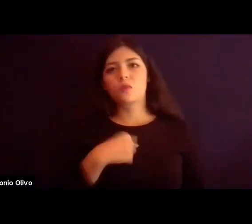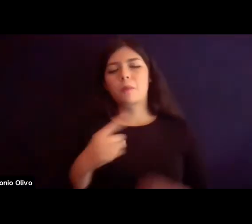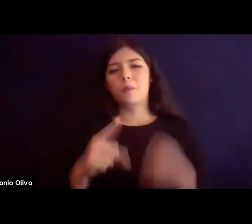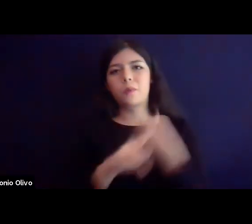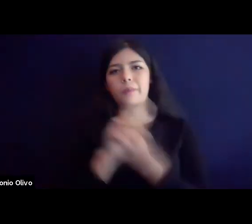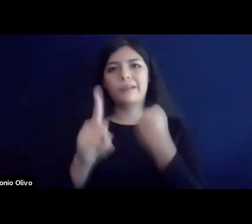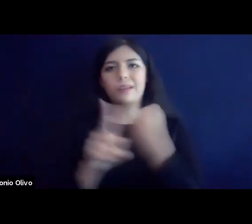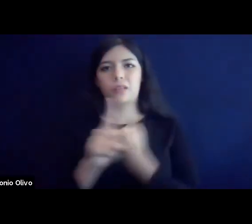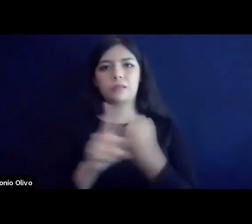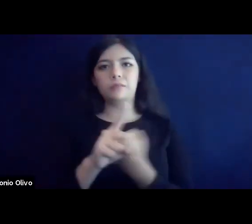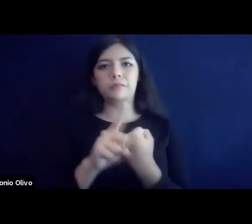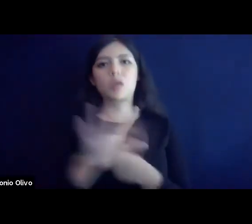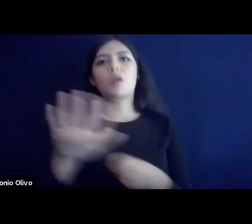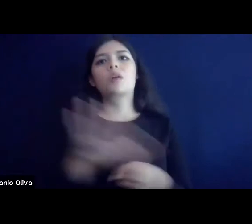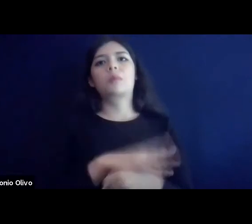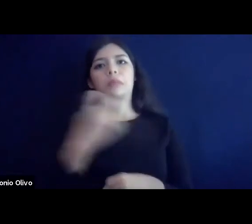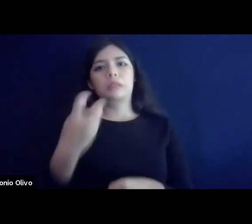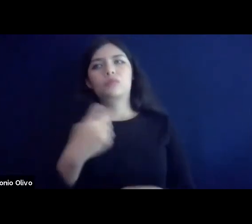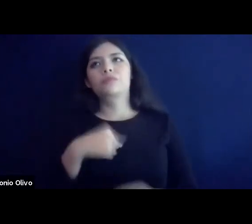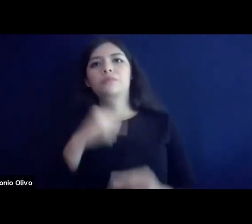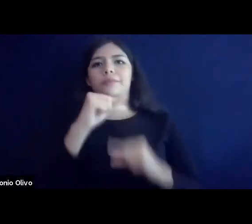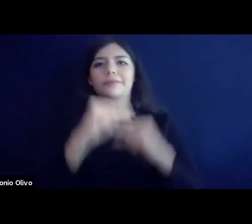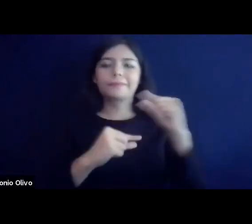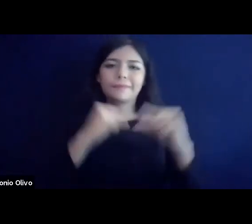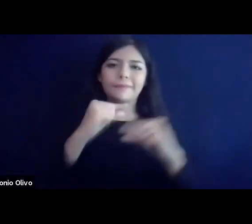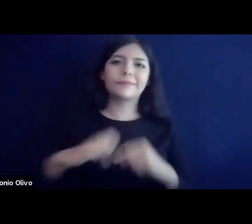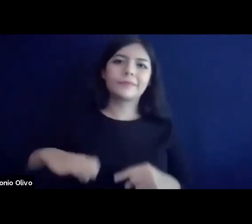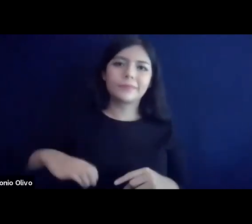de mi personalidad, ¿sí?